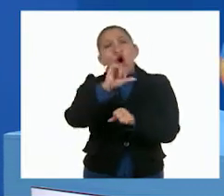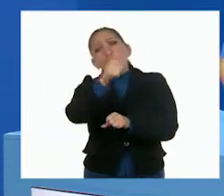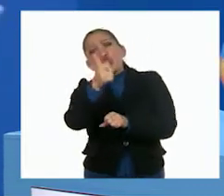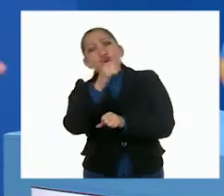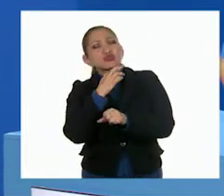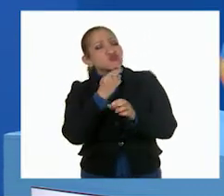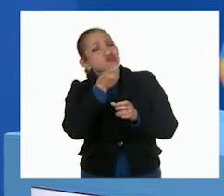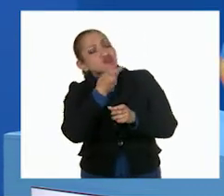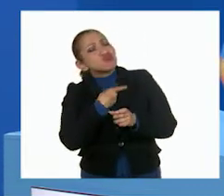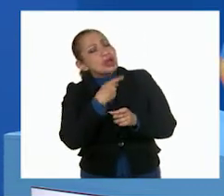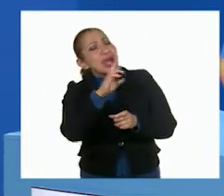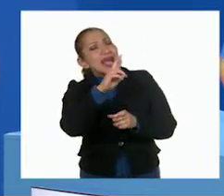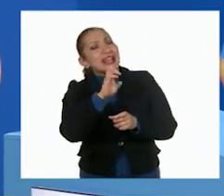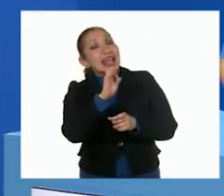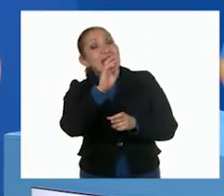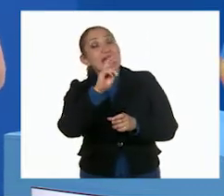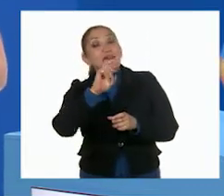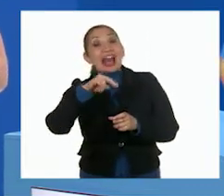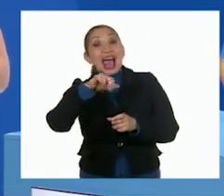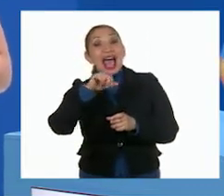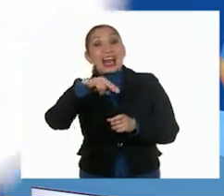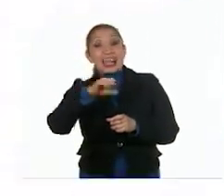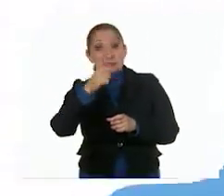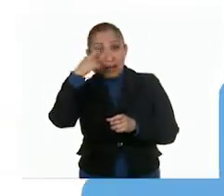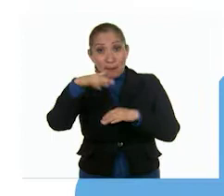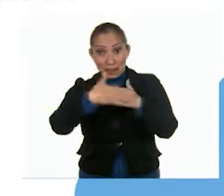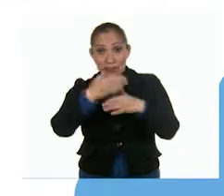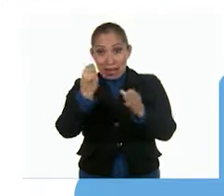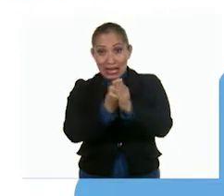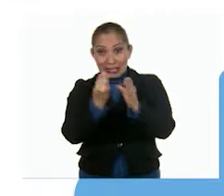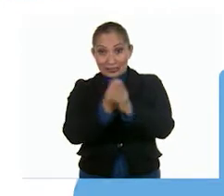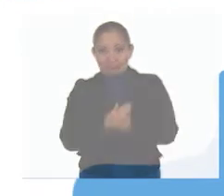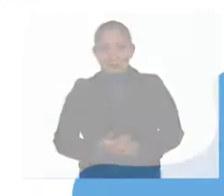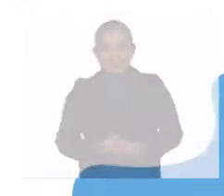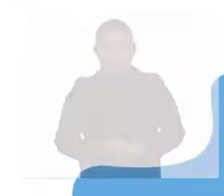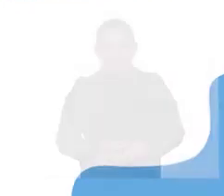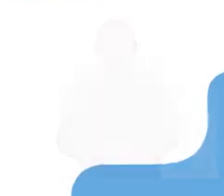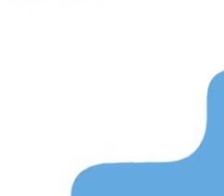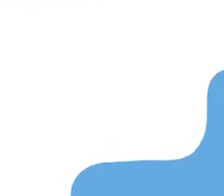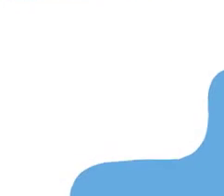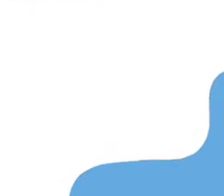ya que nos serán de utilidad para las próximas clases.